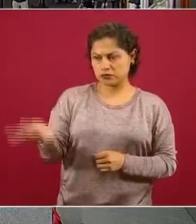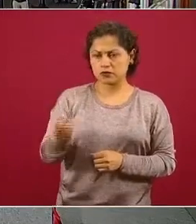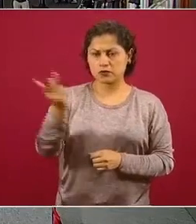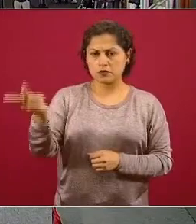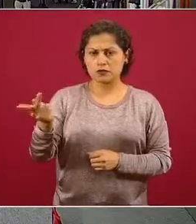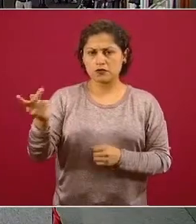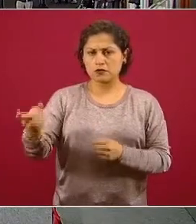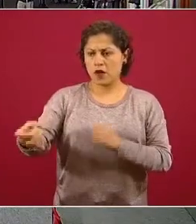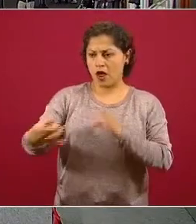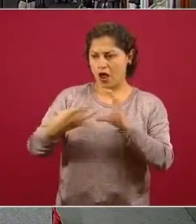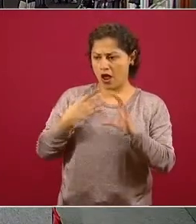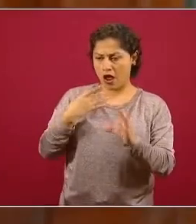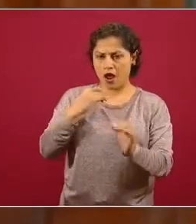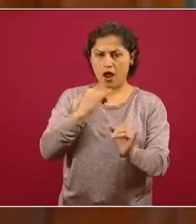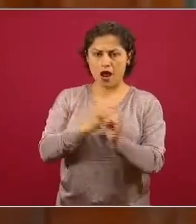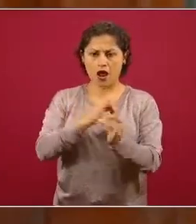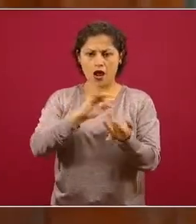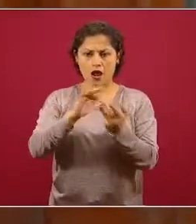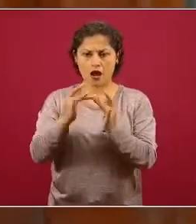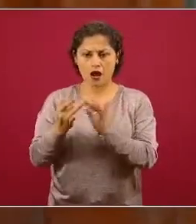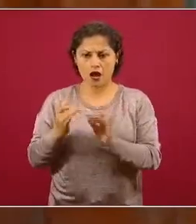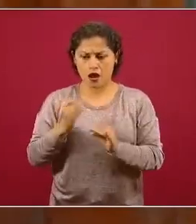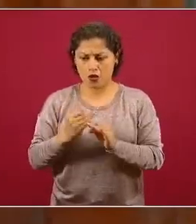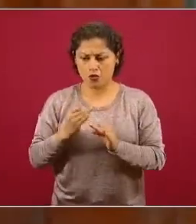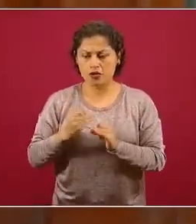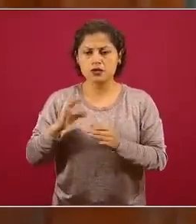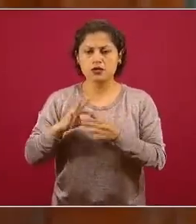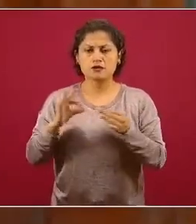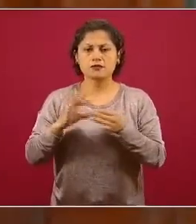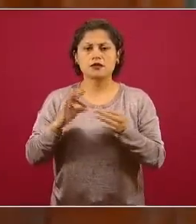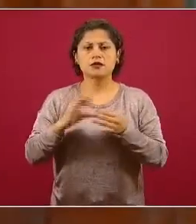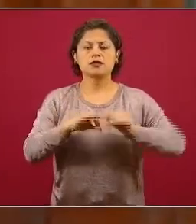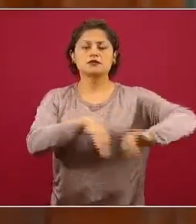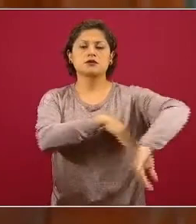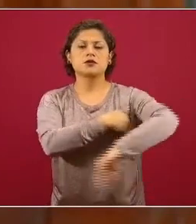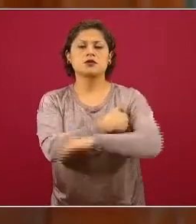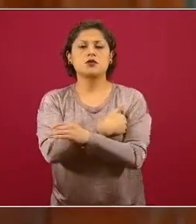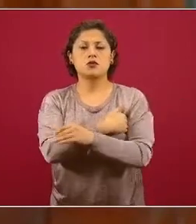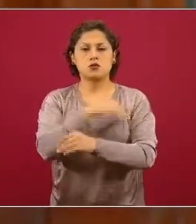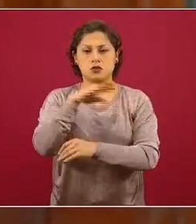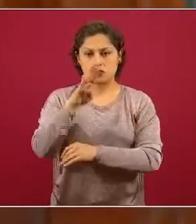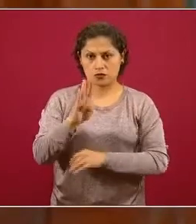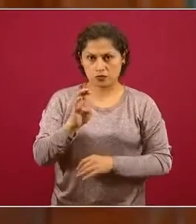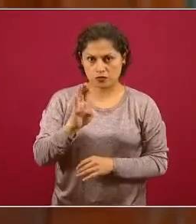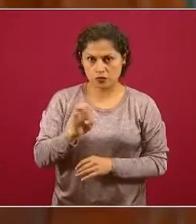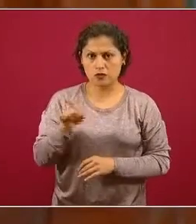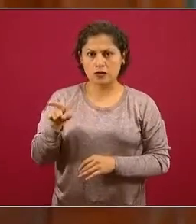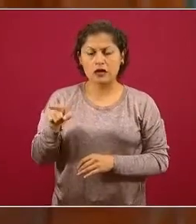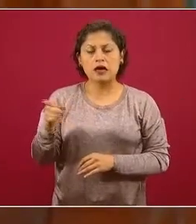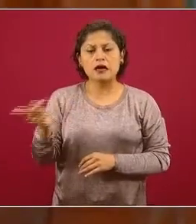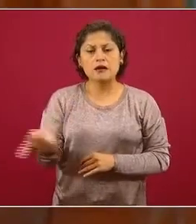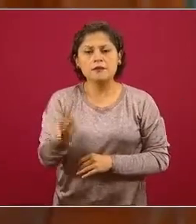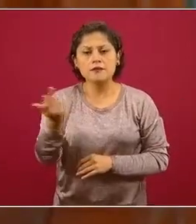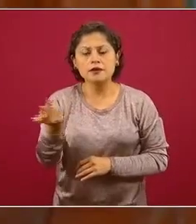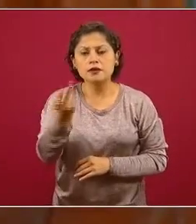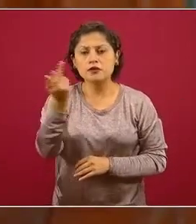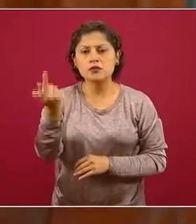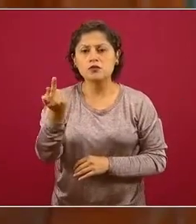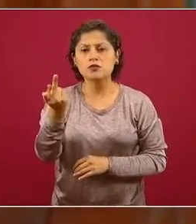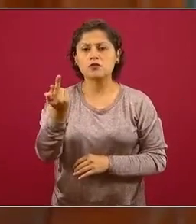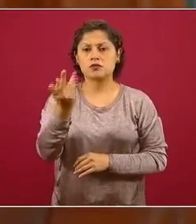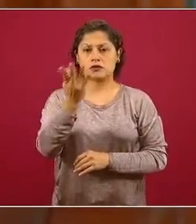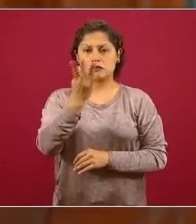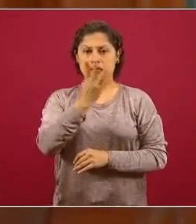ahorita de redes, precisamente a raíz de la explicación que acaban de dar de las guarderías. Nos comentan que si no es un riesgo que los niños vayan en este